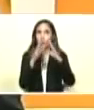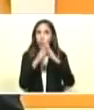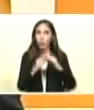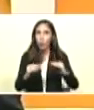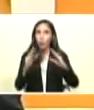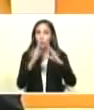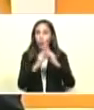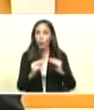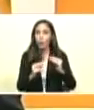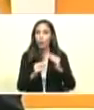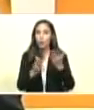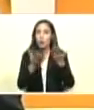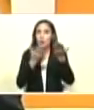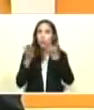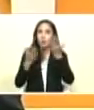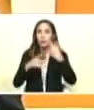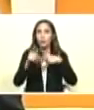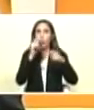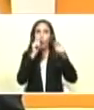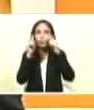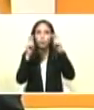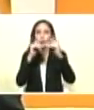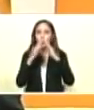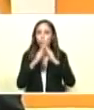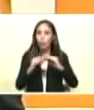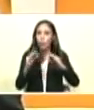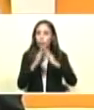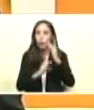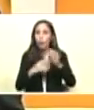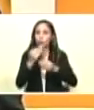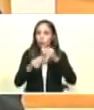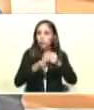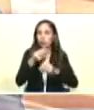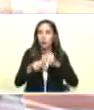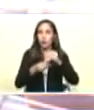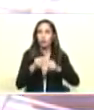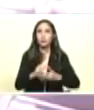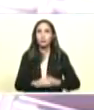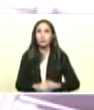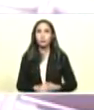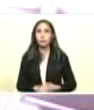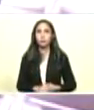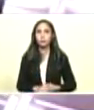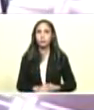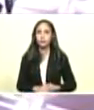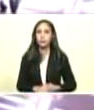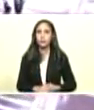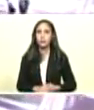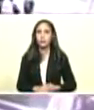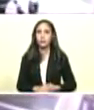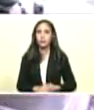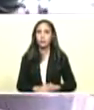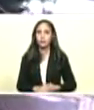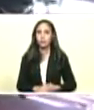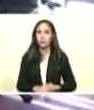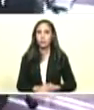servicios turísticos del país en los casos que así sea necesario, amerite o se